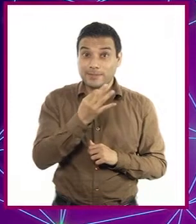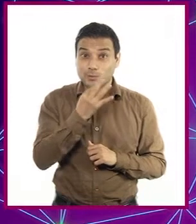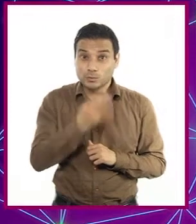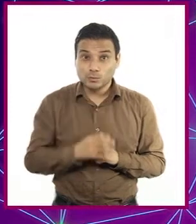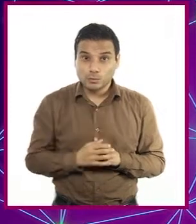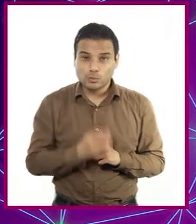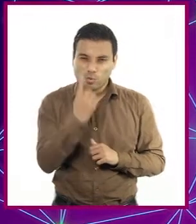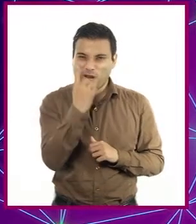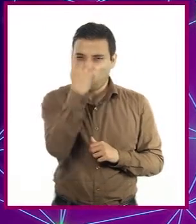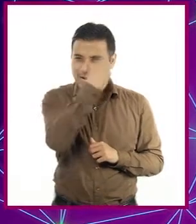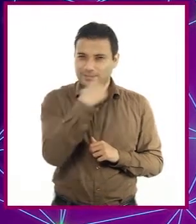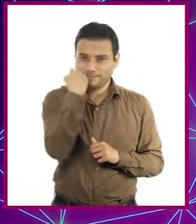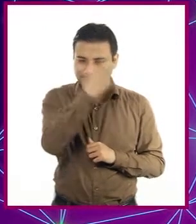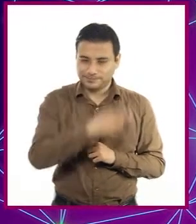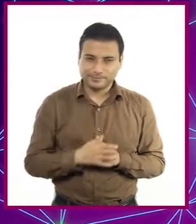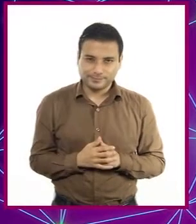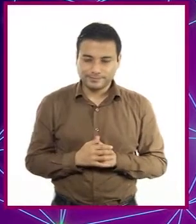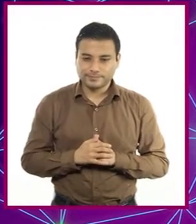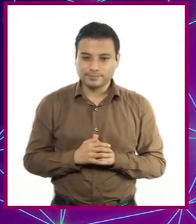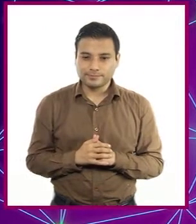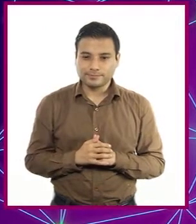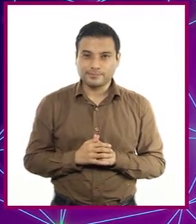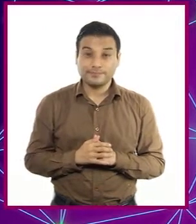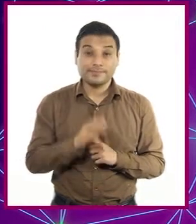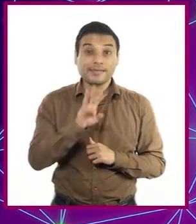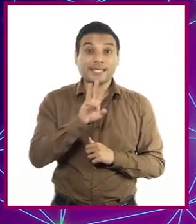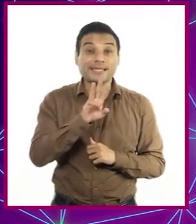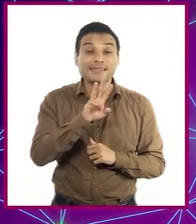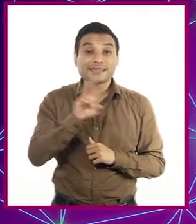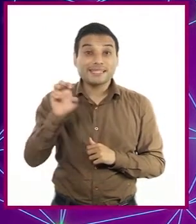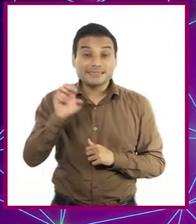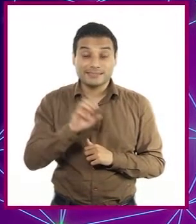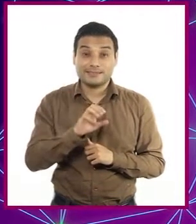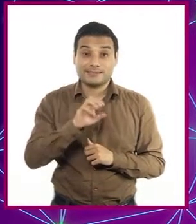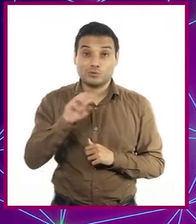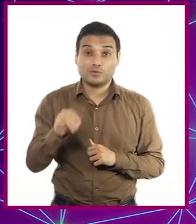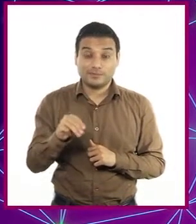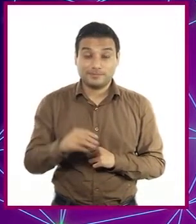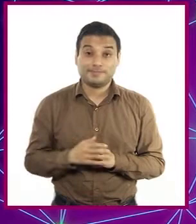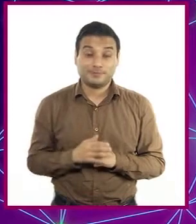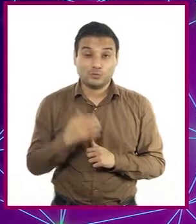decir, durante una hora de operación de la máquina, se pueden cortar hasta